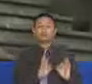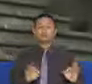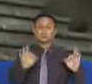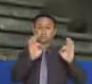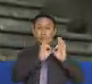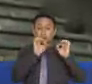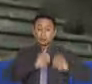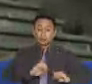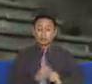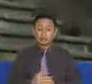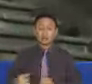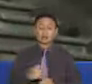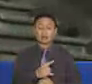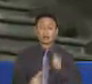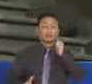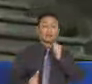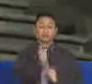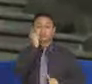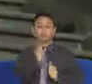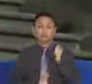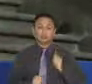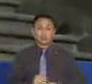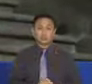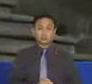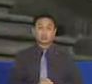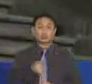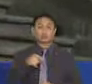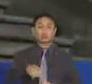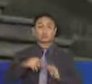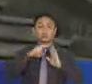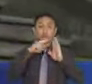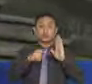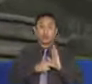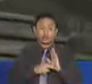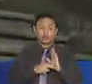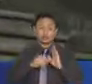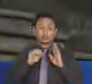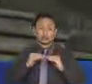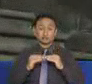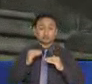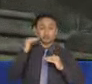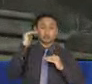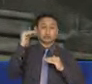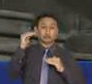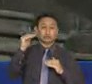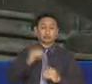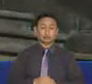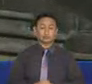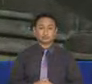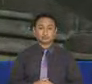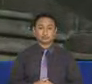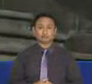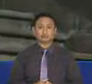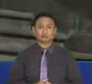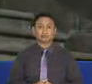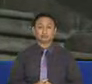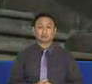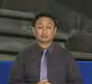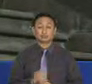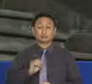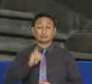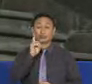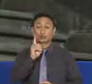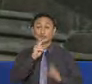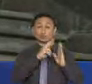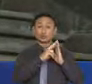para ser parte de esta banda Es que su récord académico sus notas sean extremadamente elevadas ese